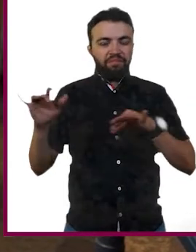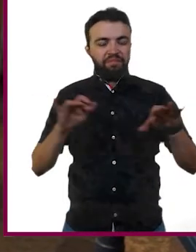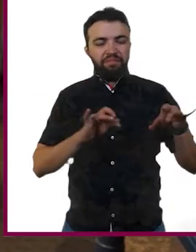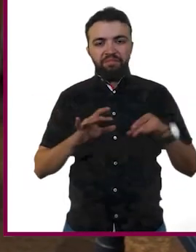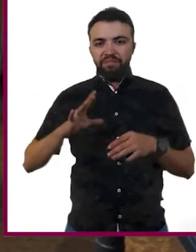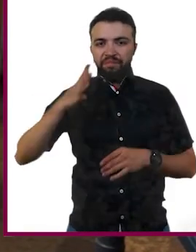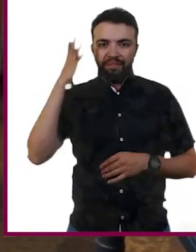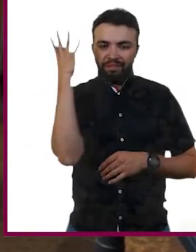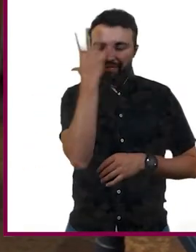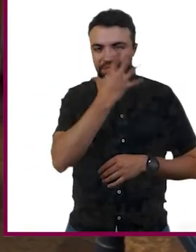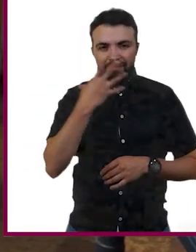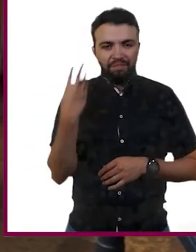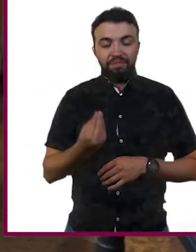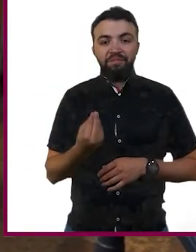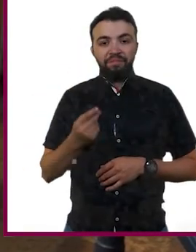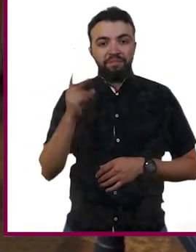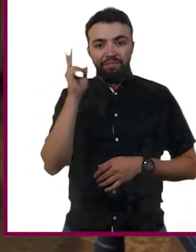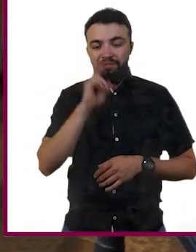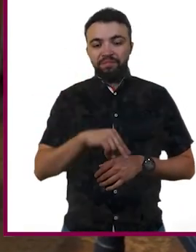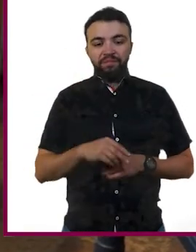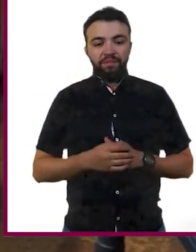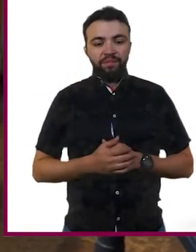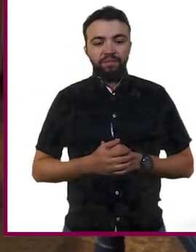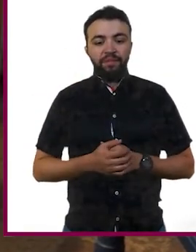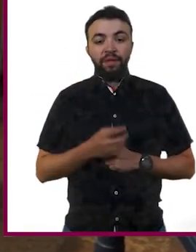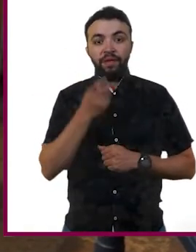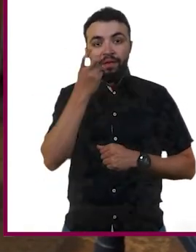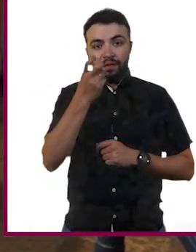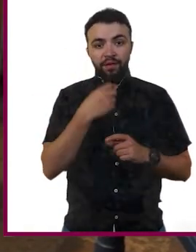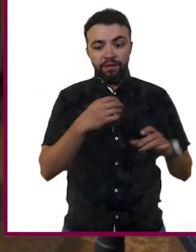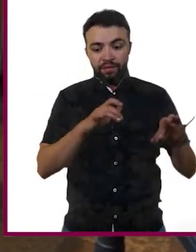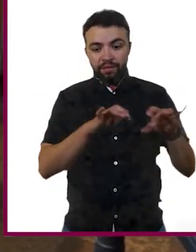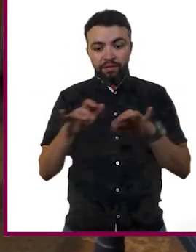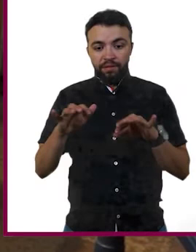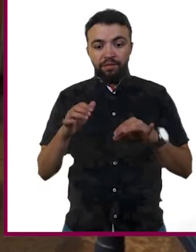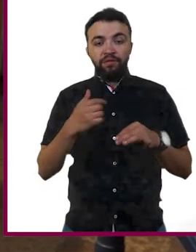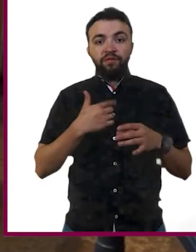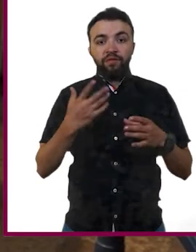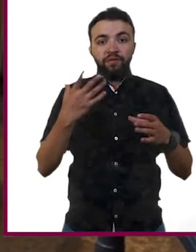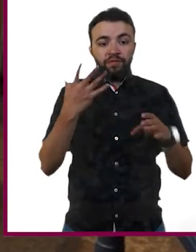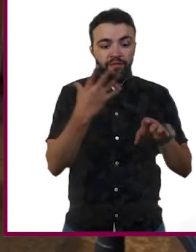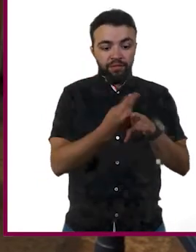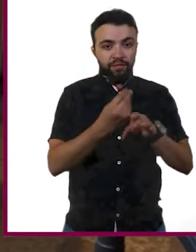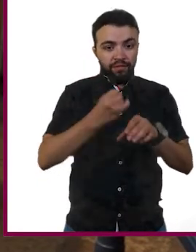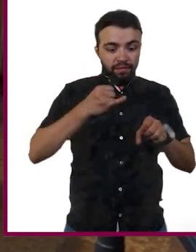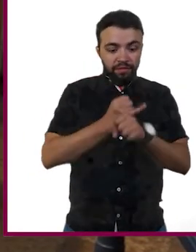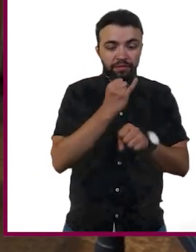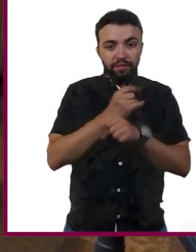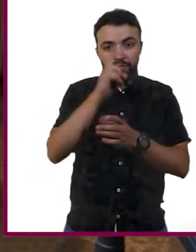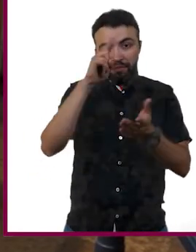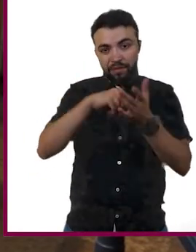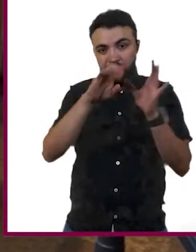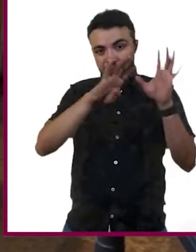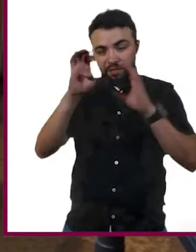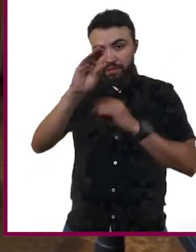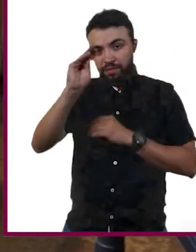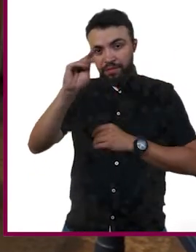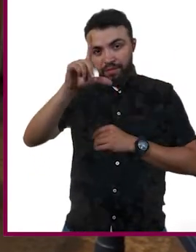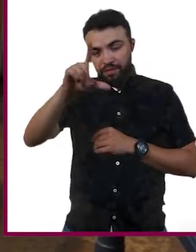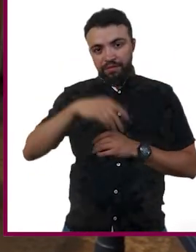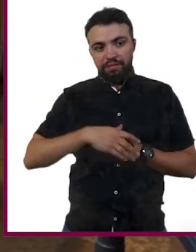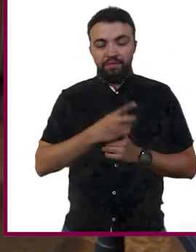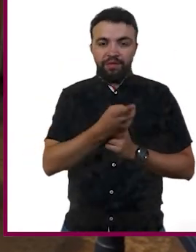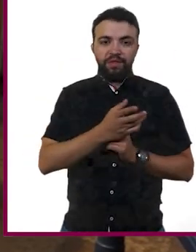¿no? Sí, es un instrumento bonito. Está muy bonito, muy Este bonito. instrumento lo hice en el 97. Ah, ok. Sí, Está muy o sea bonito. que ya